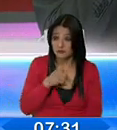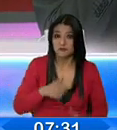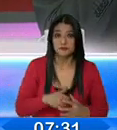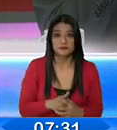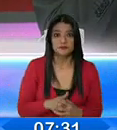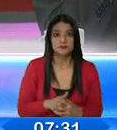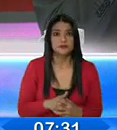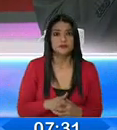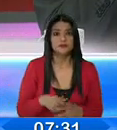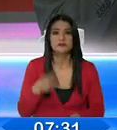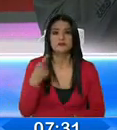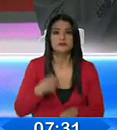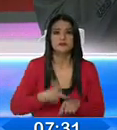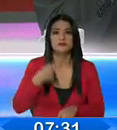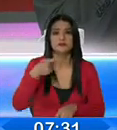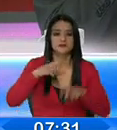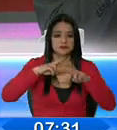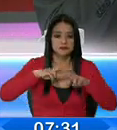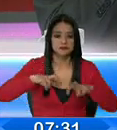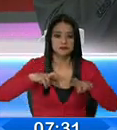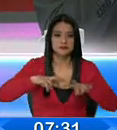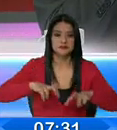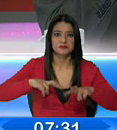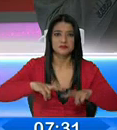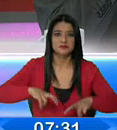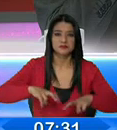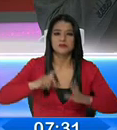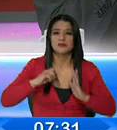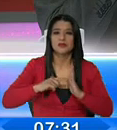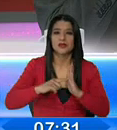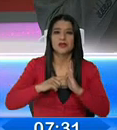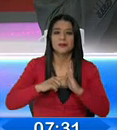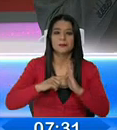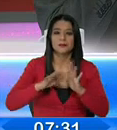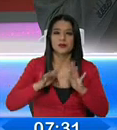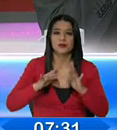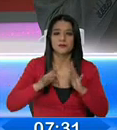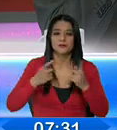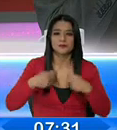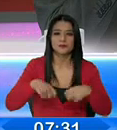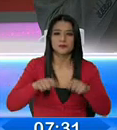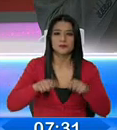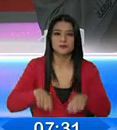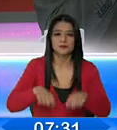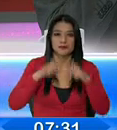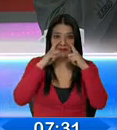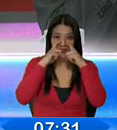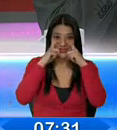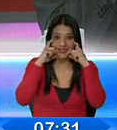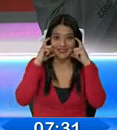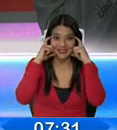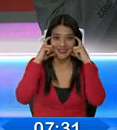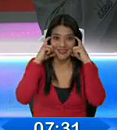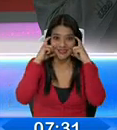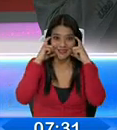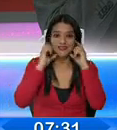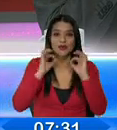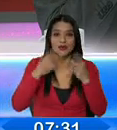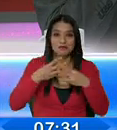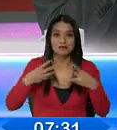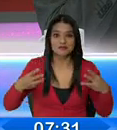en concreto al examen que realizamos a la, al contrato de mascarillas y otros insumos